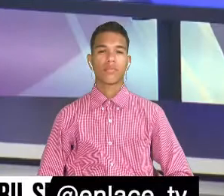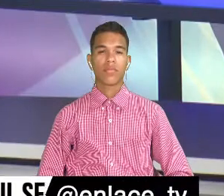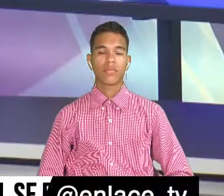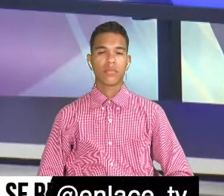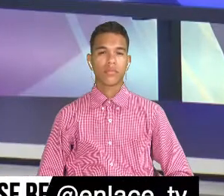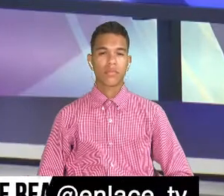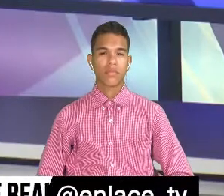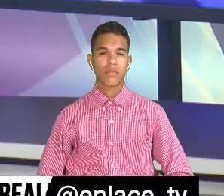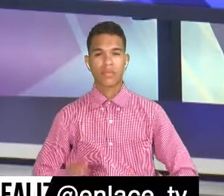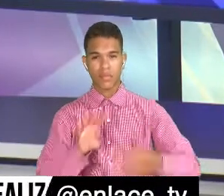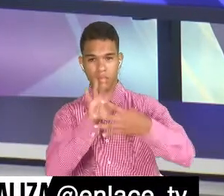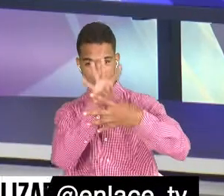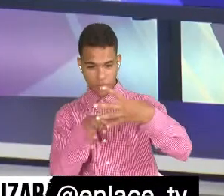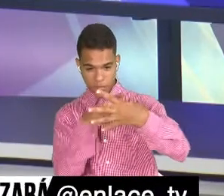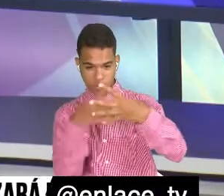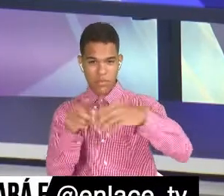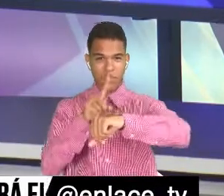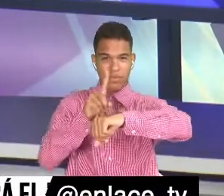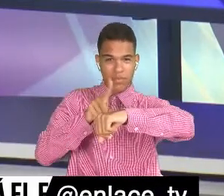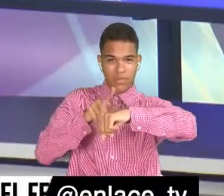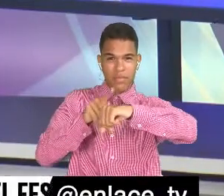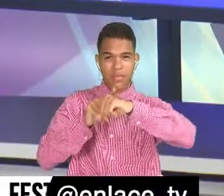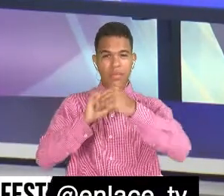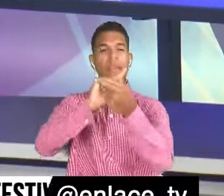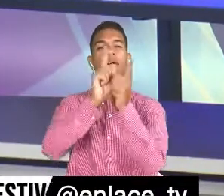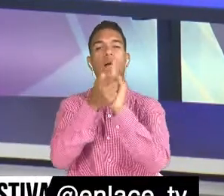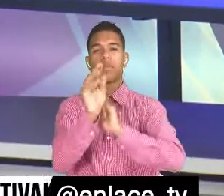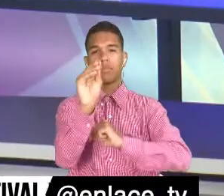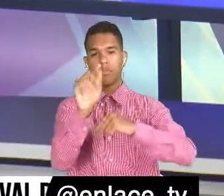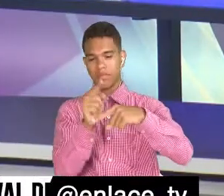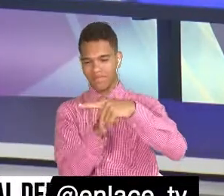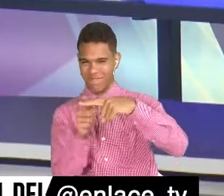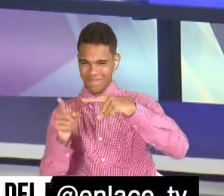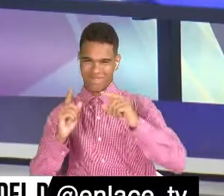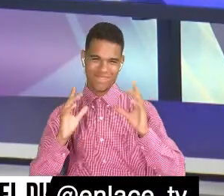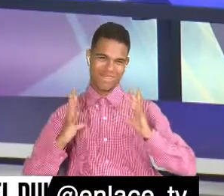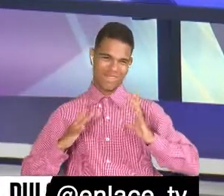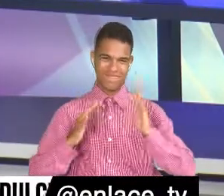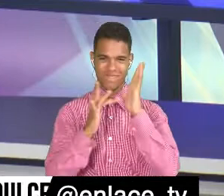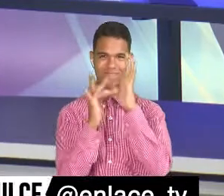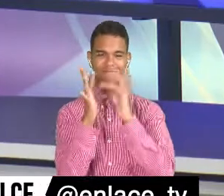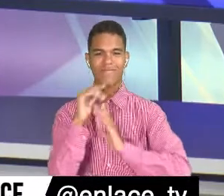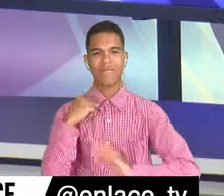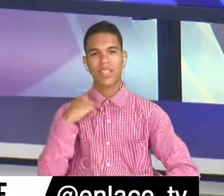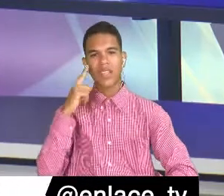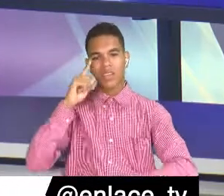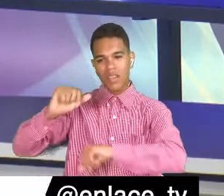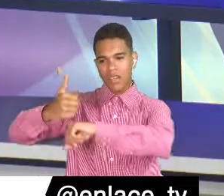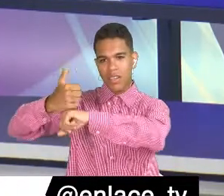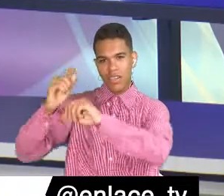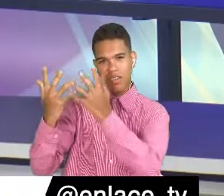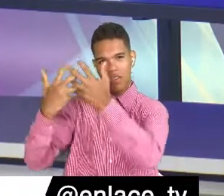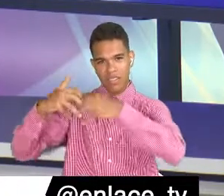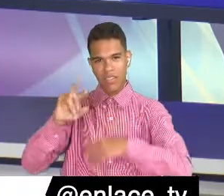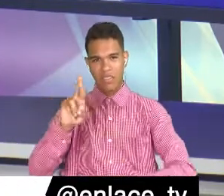Los horarios para la recolección de basuras cambiaron por esta Semana Santa. Ridiva da a conocer el cronograma por la Semana